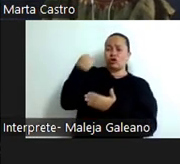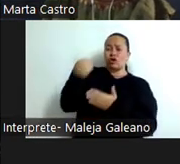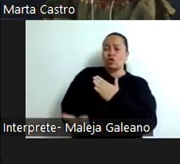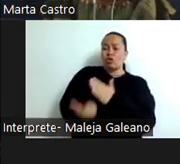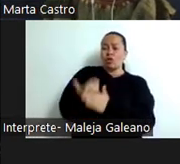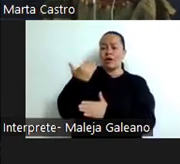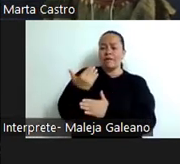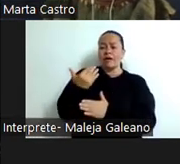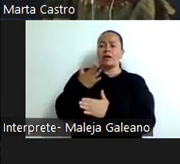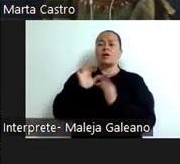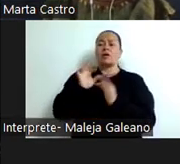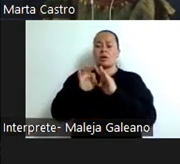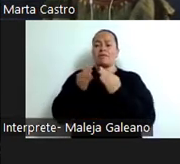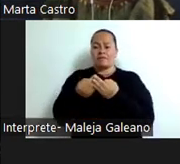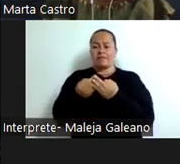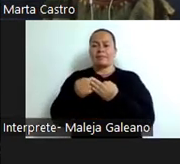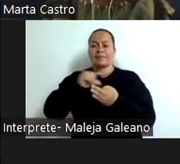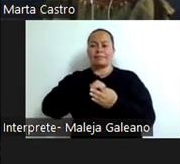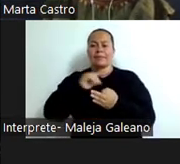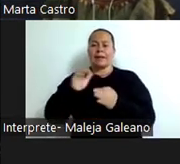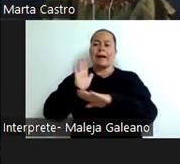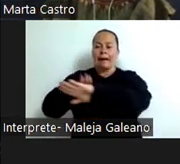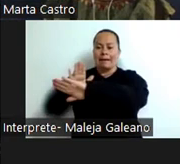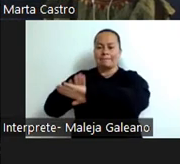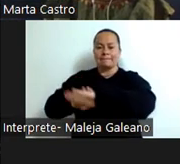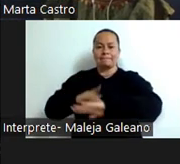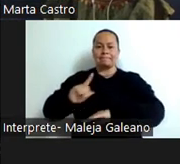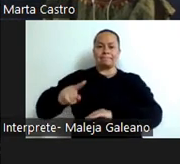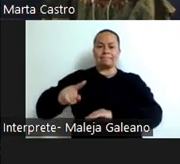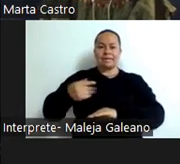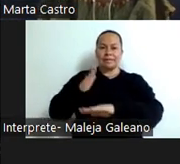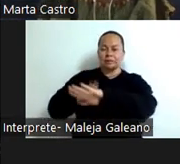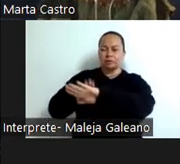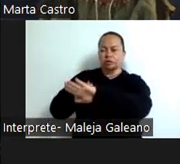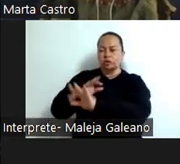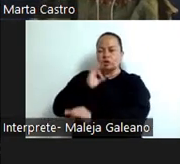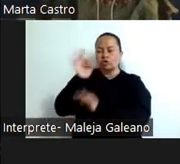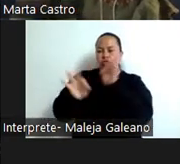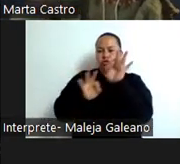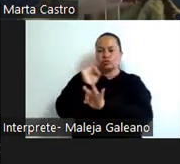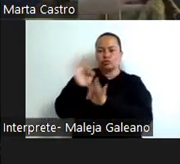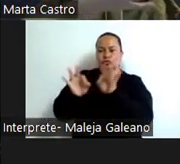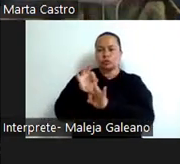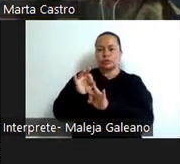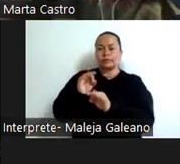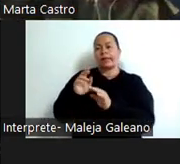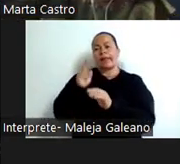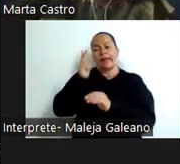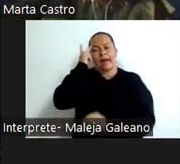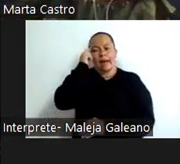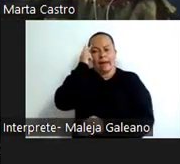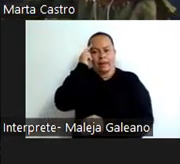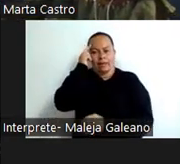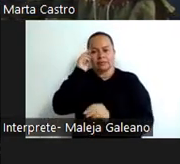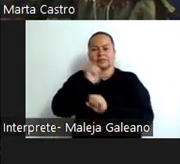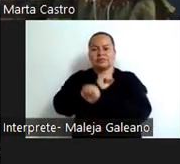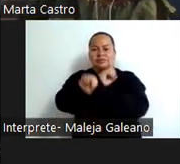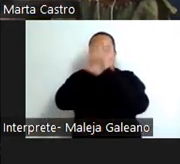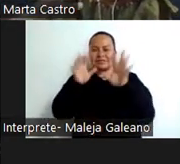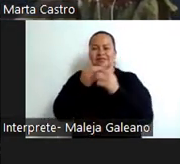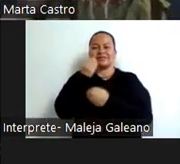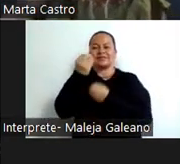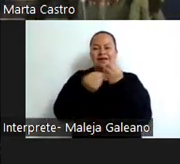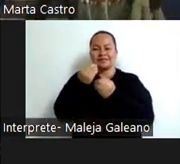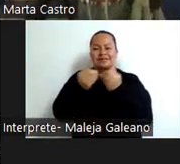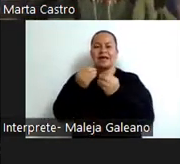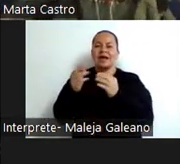pues es la familia el primer llamado a a dar este cuidado y pues obviamente lo que hace en esta reiteración es que